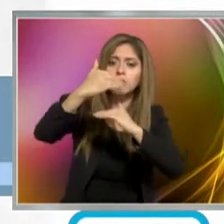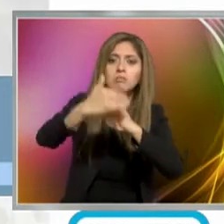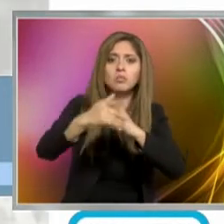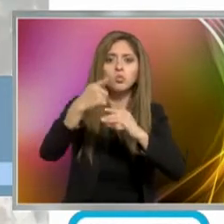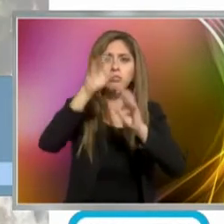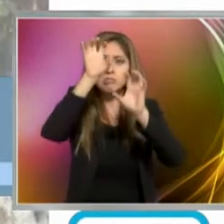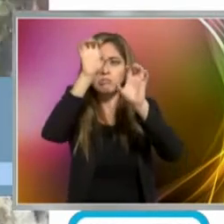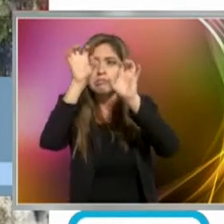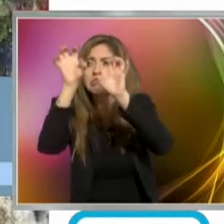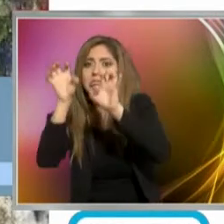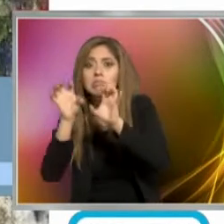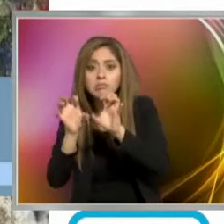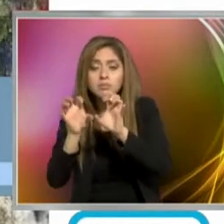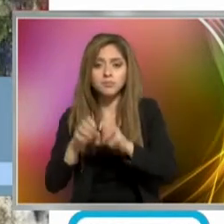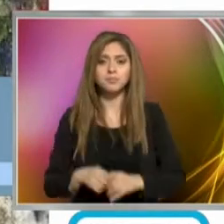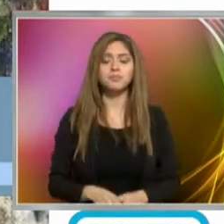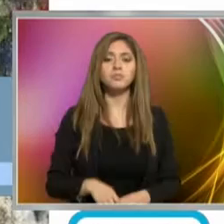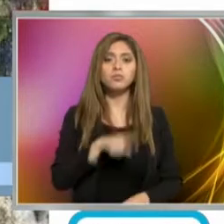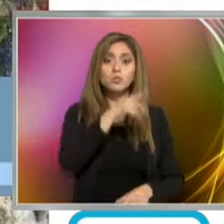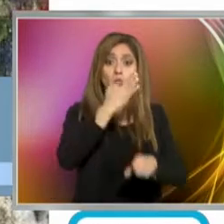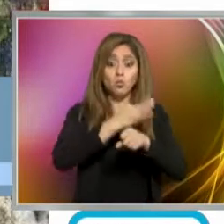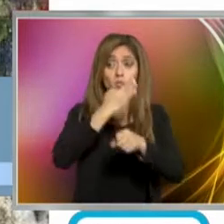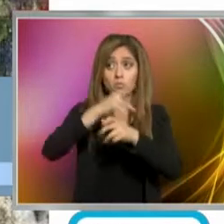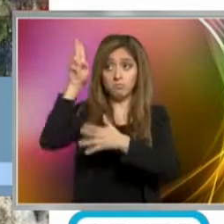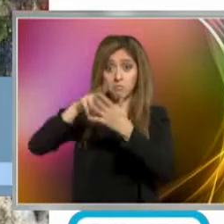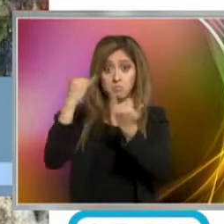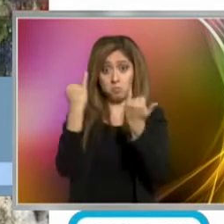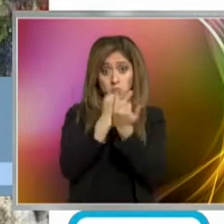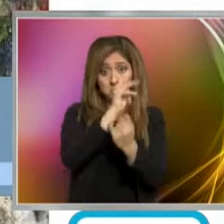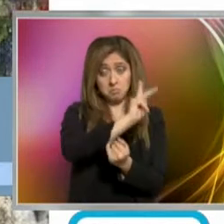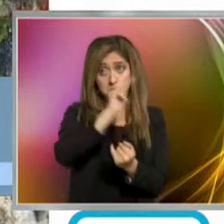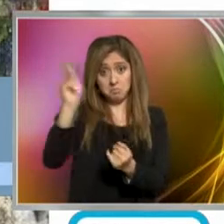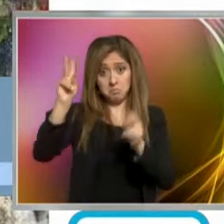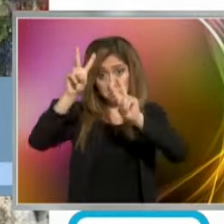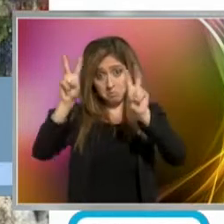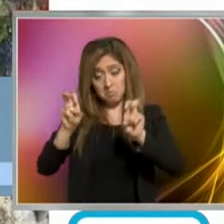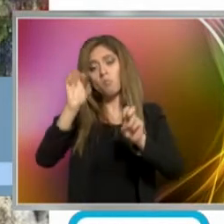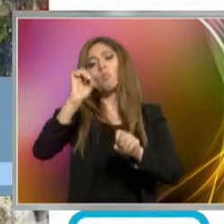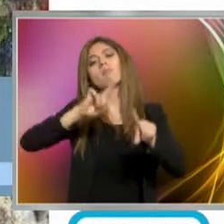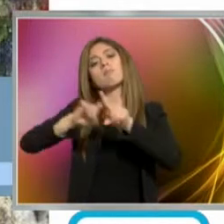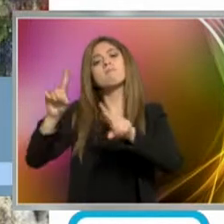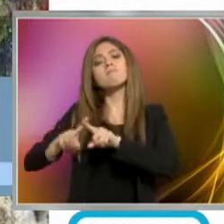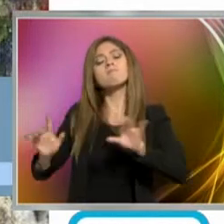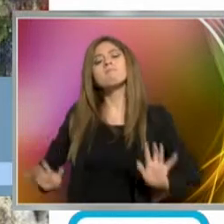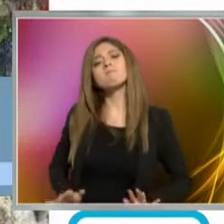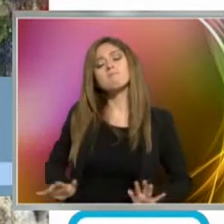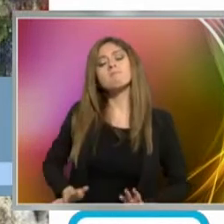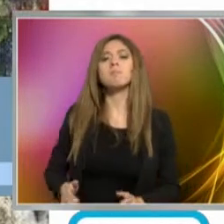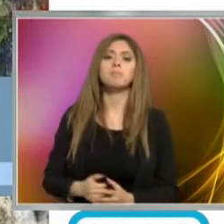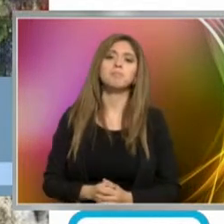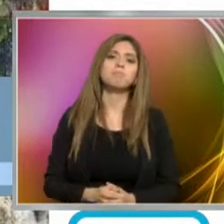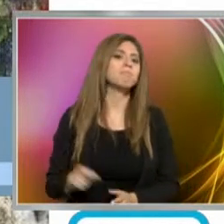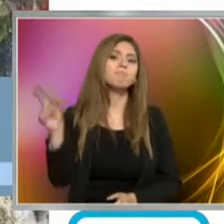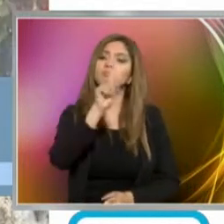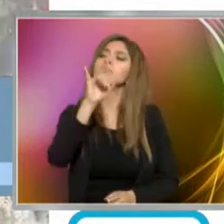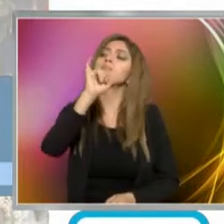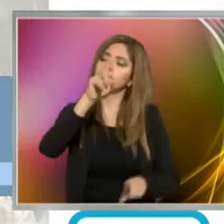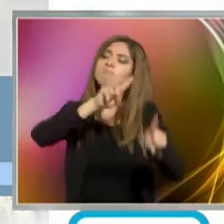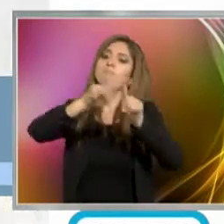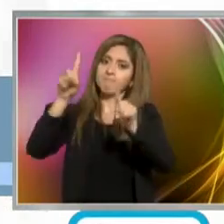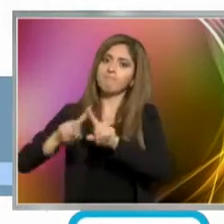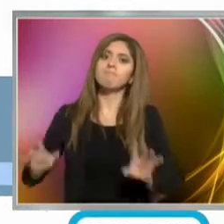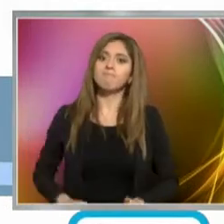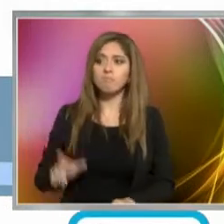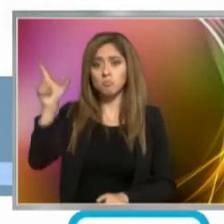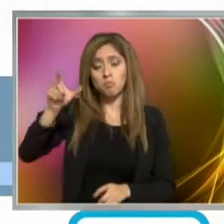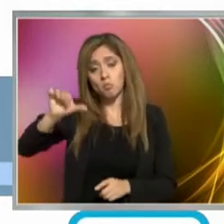de técnicas, ¿todas las piezas que vamos a ver tienen la misma o son de diferentes, según el artista? No, exactamente, según el artista. Hay muchas que ocupan solo